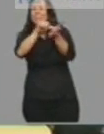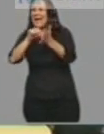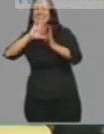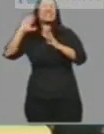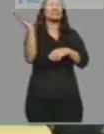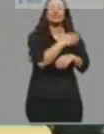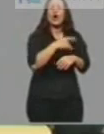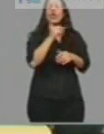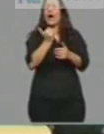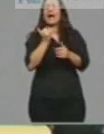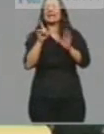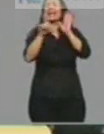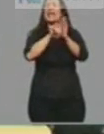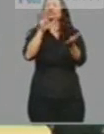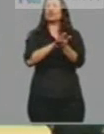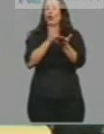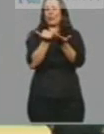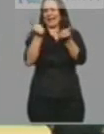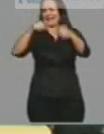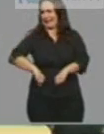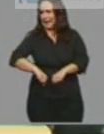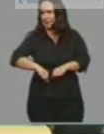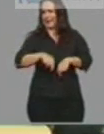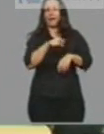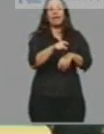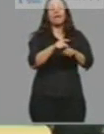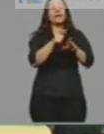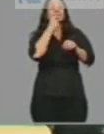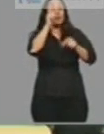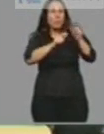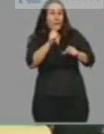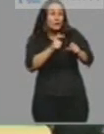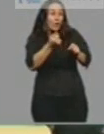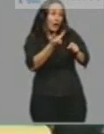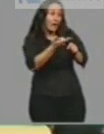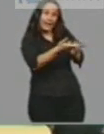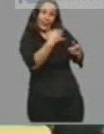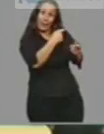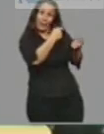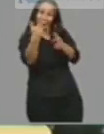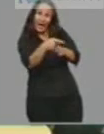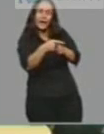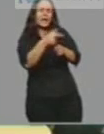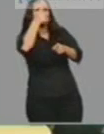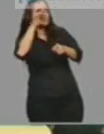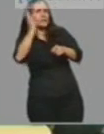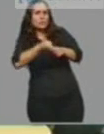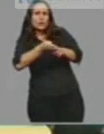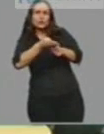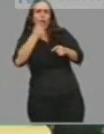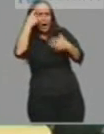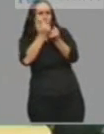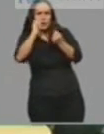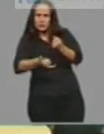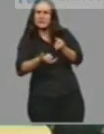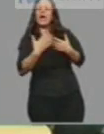y basta con que el 66% de los acreedores esté de acuerdo para que el juez apruebe la quiebra o el concurso de quiebra, y